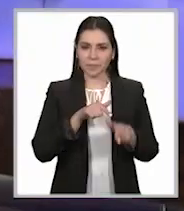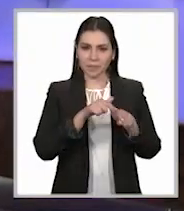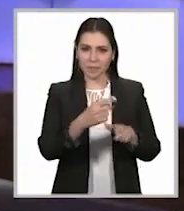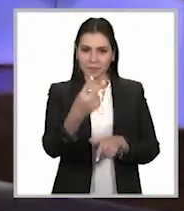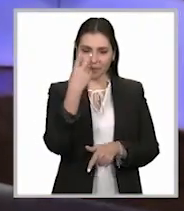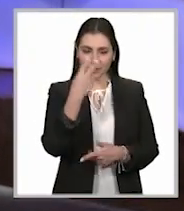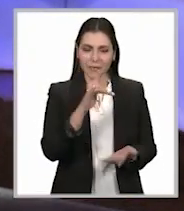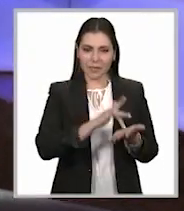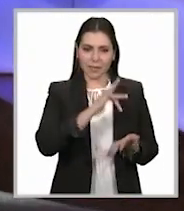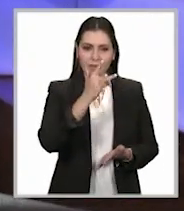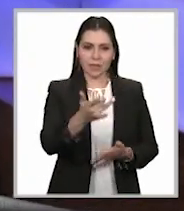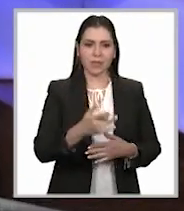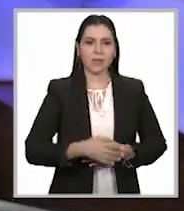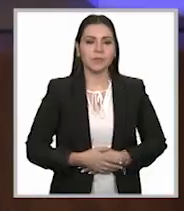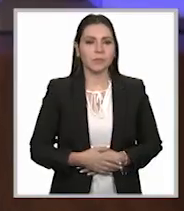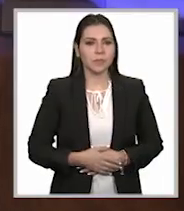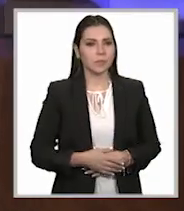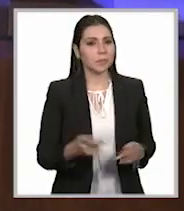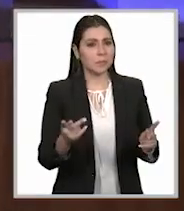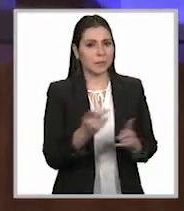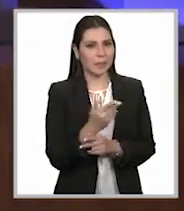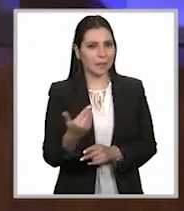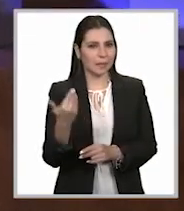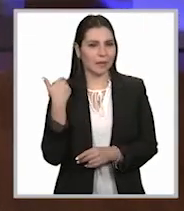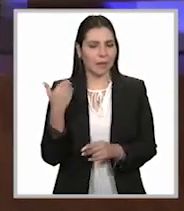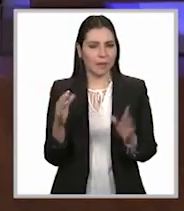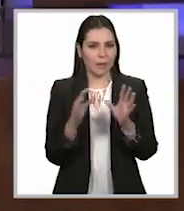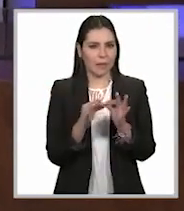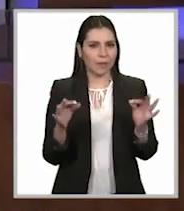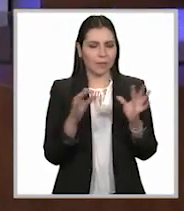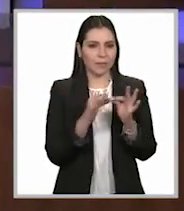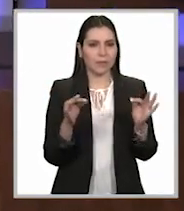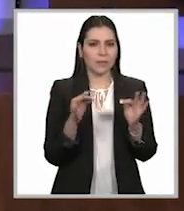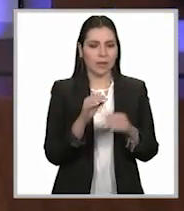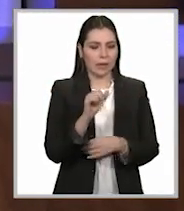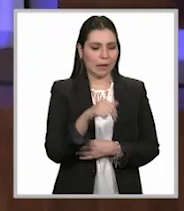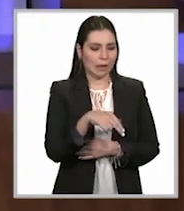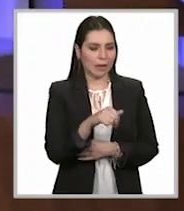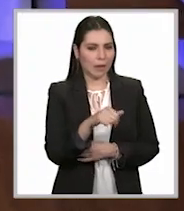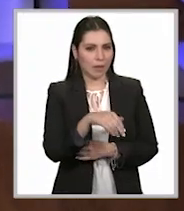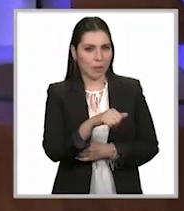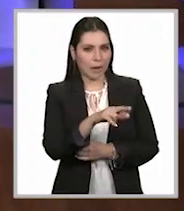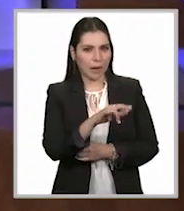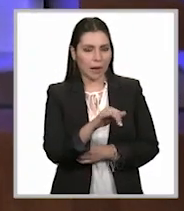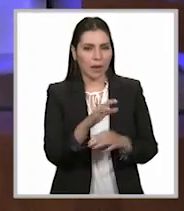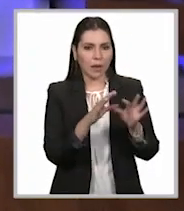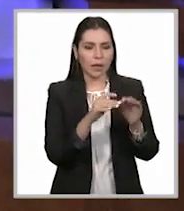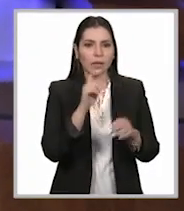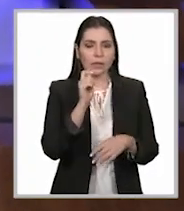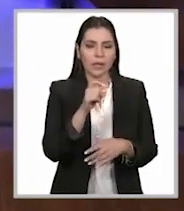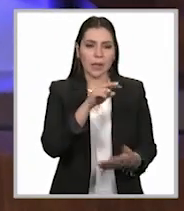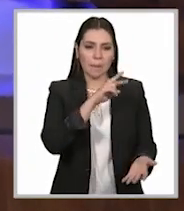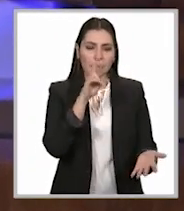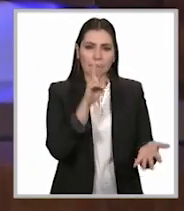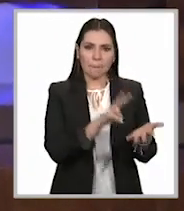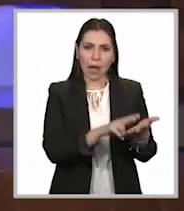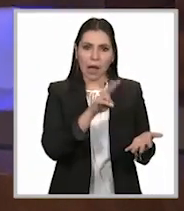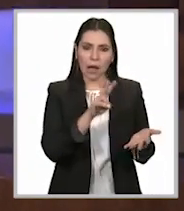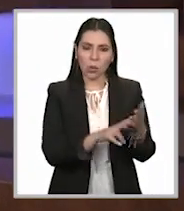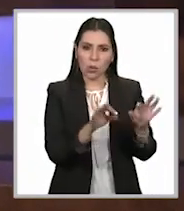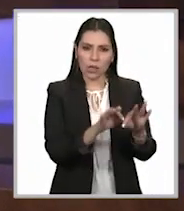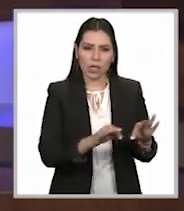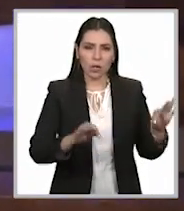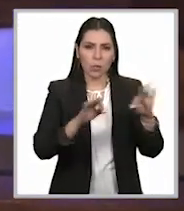Gracias por continuar con nosotros. Ana María, en el bloque pasado hacías mención precisamente del valor argumentativo, de